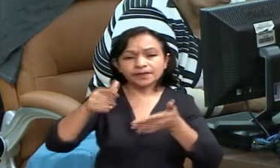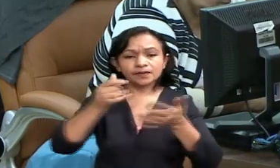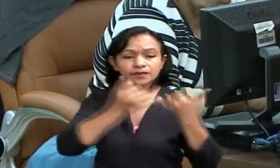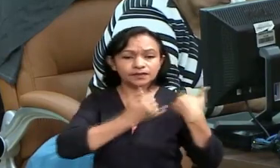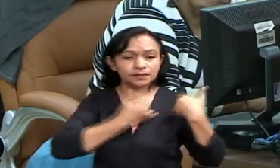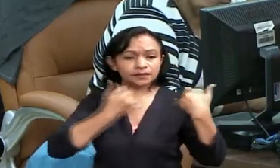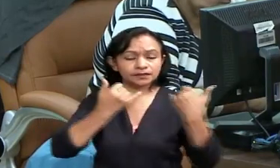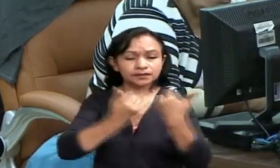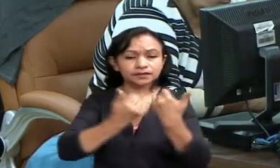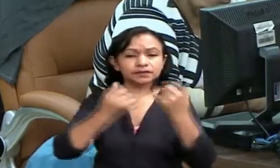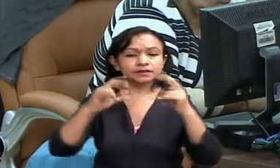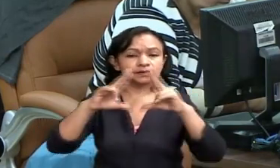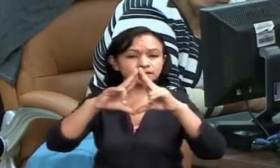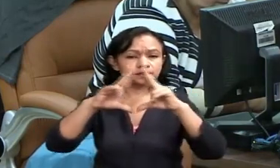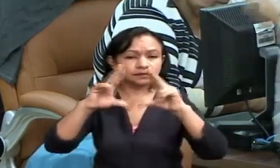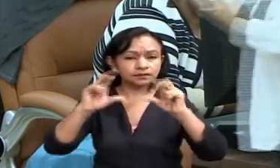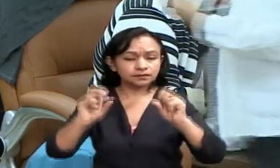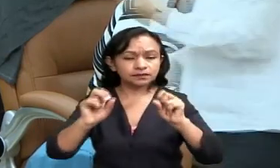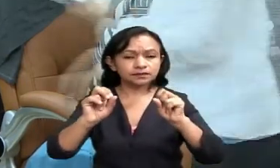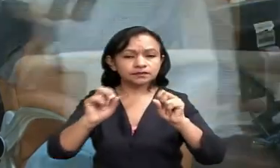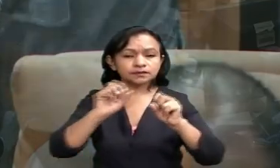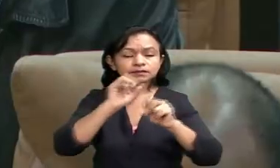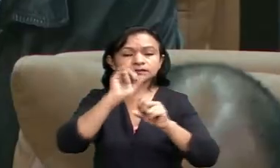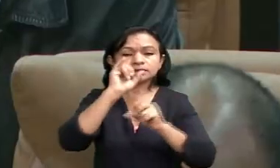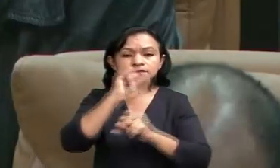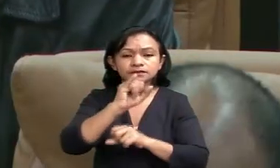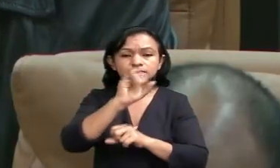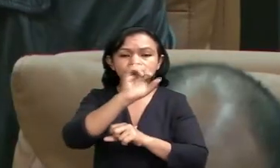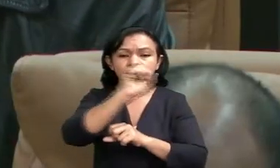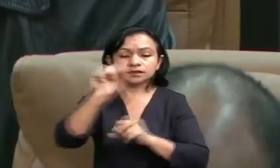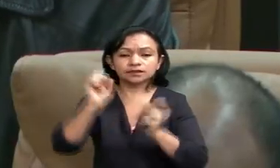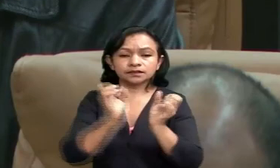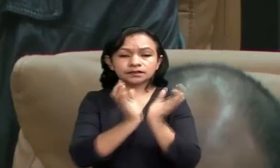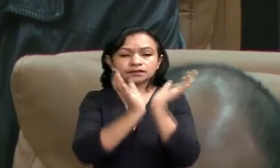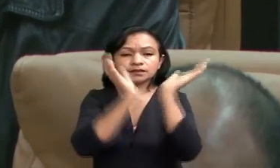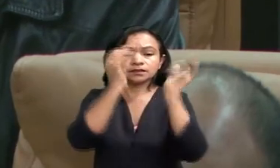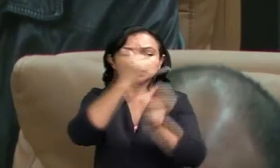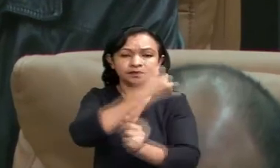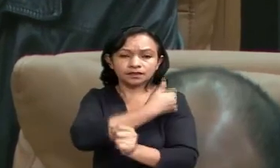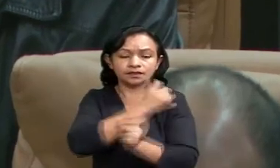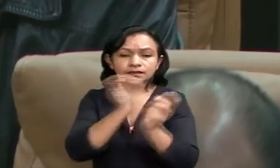Instituto Nicaragüense de Seguridad Social.